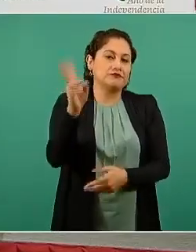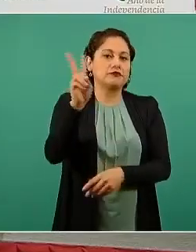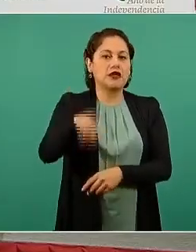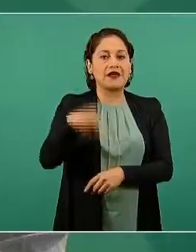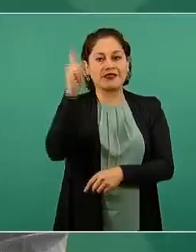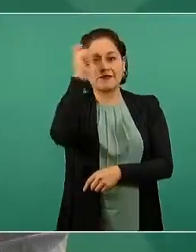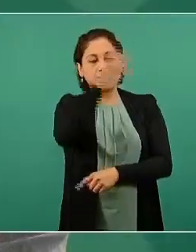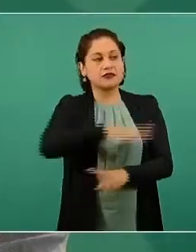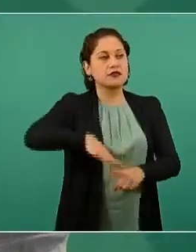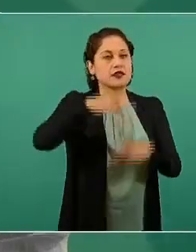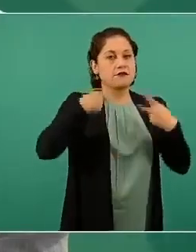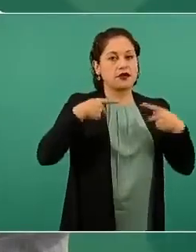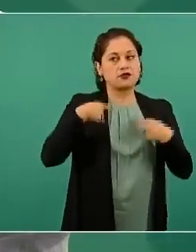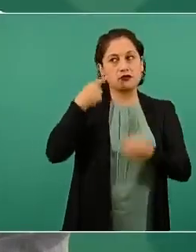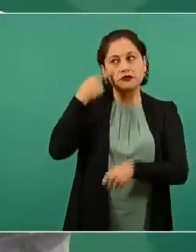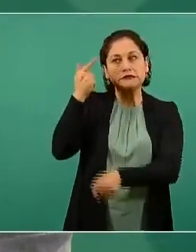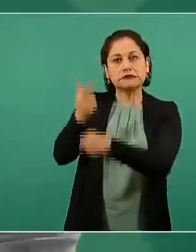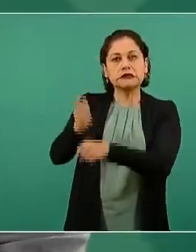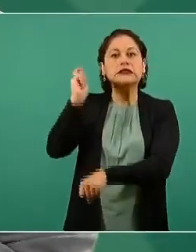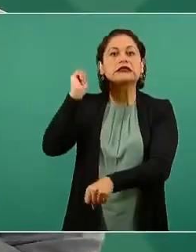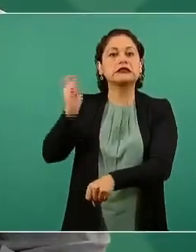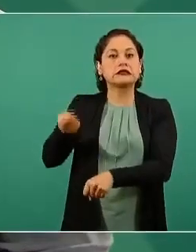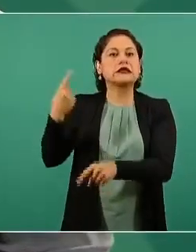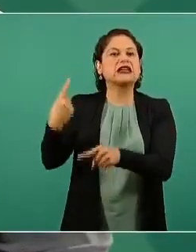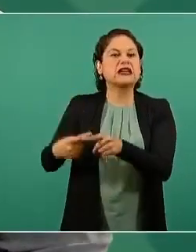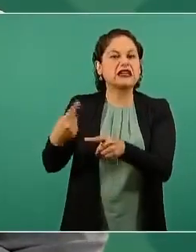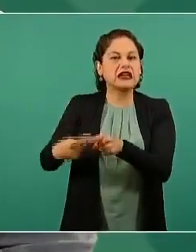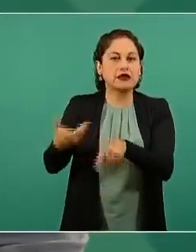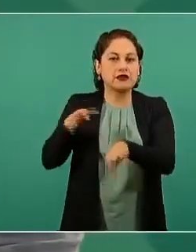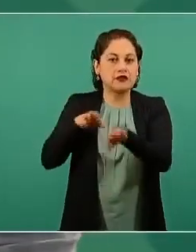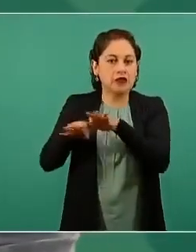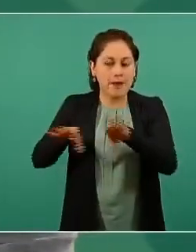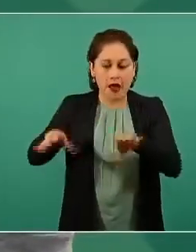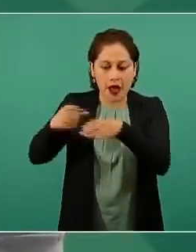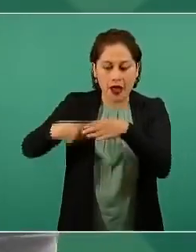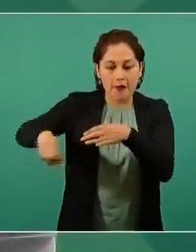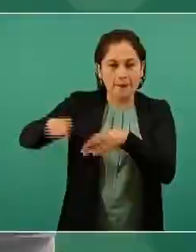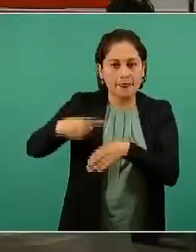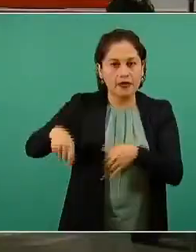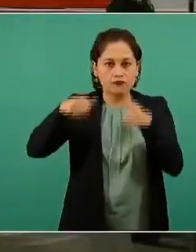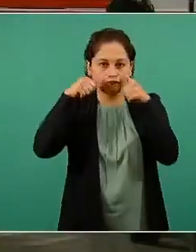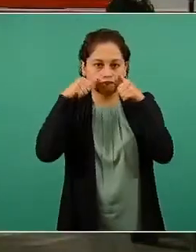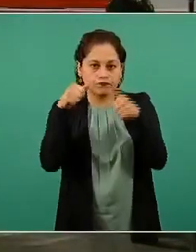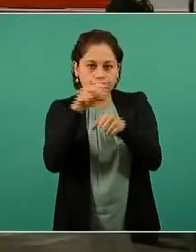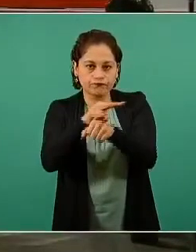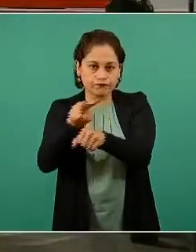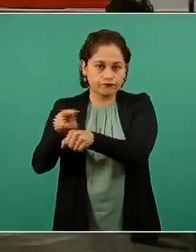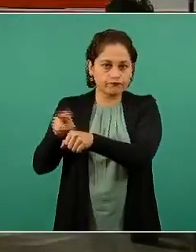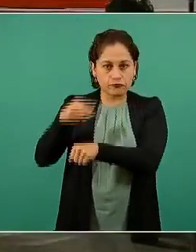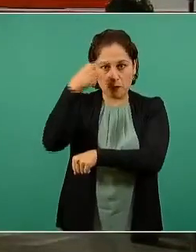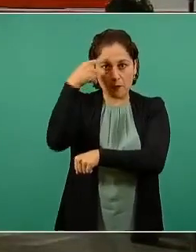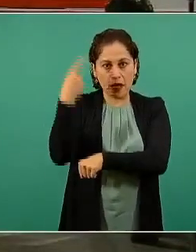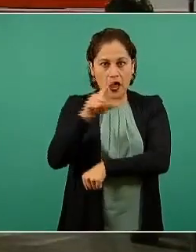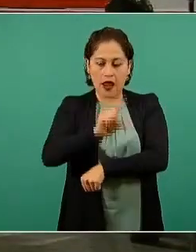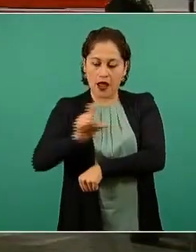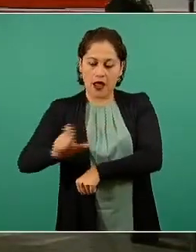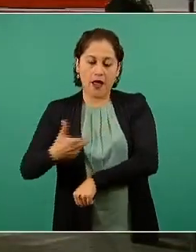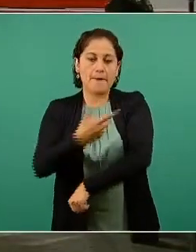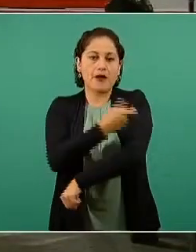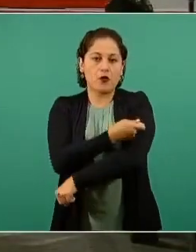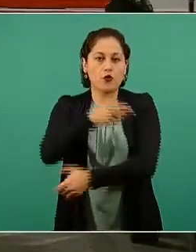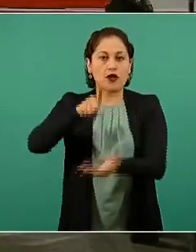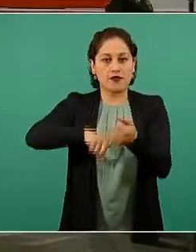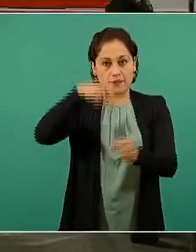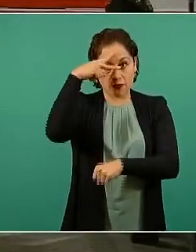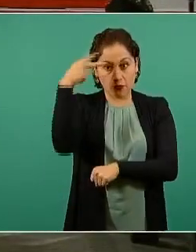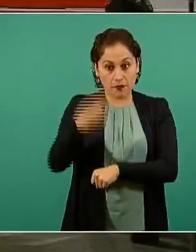importancia que tiene una entidad regulatoria en asegurar la calidad, la seguridad y la eficacia de las vacunas que usamos en México y